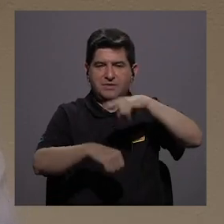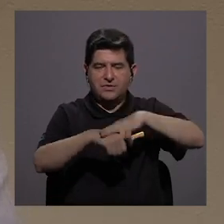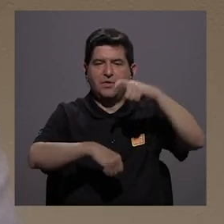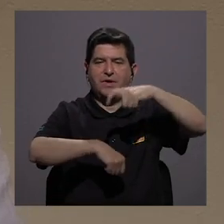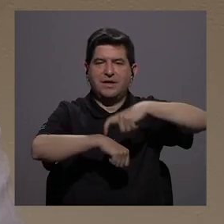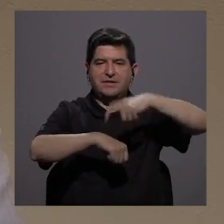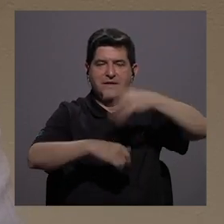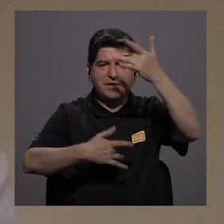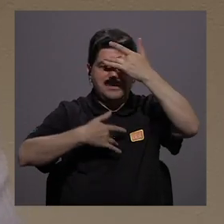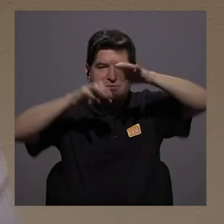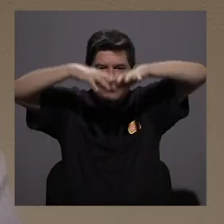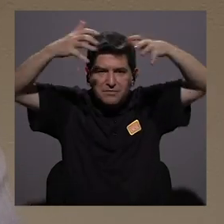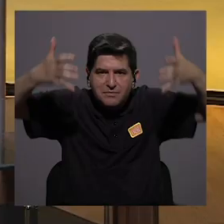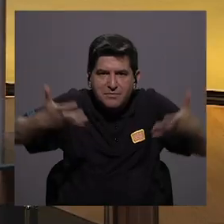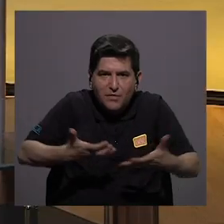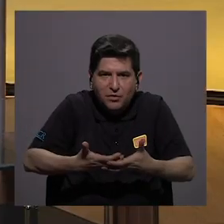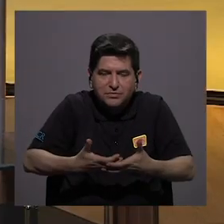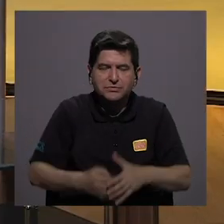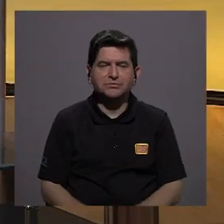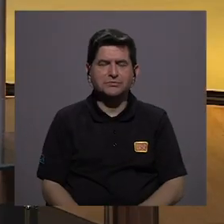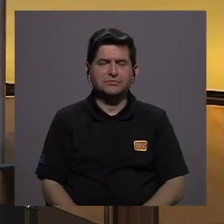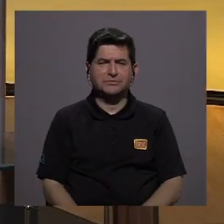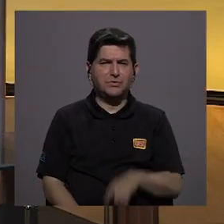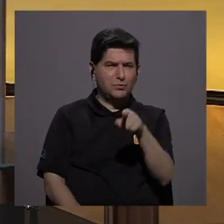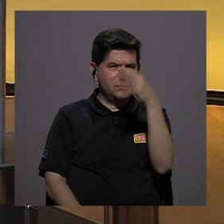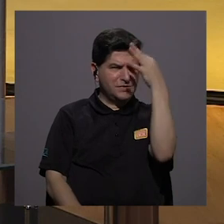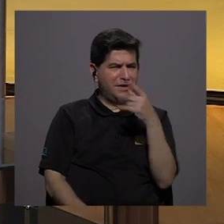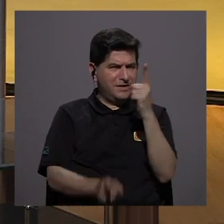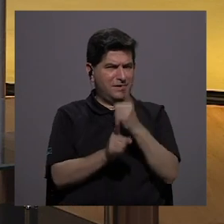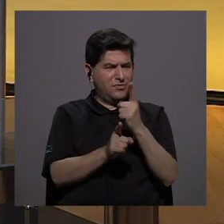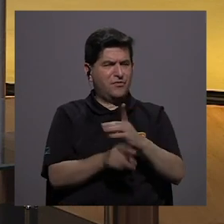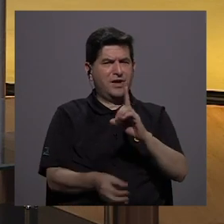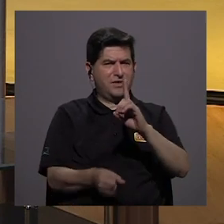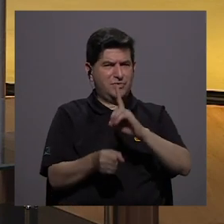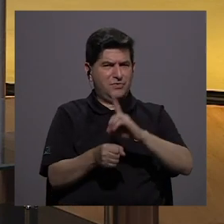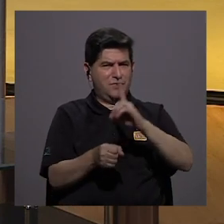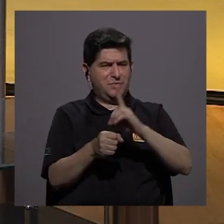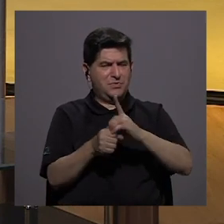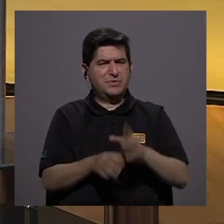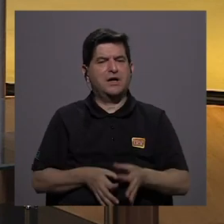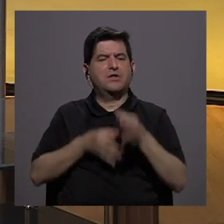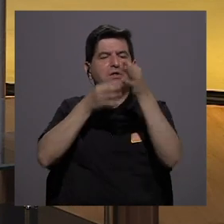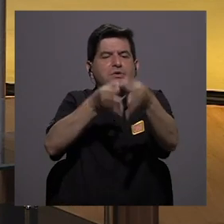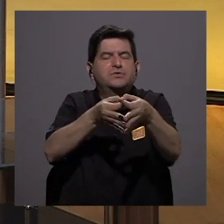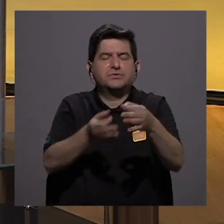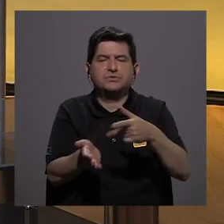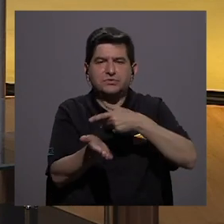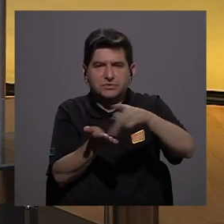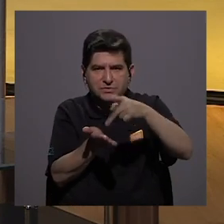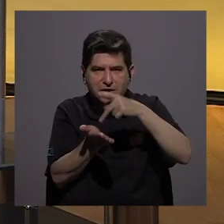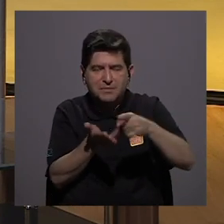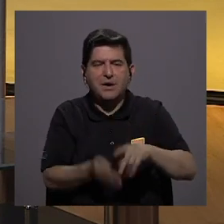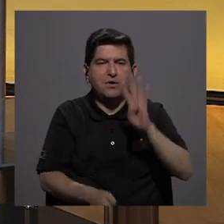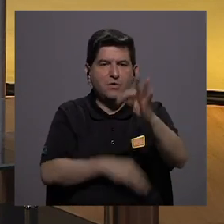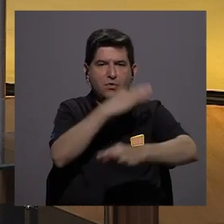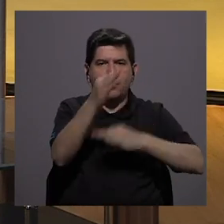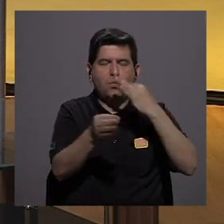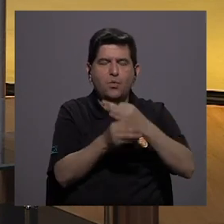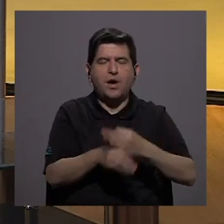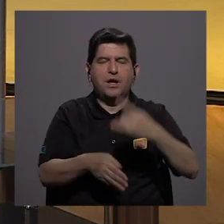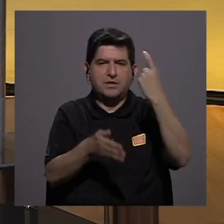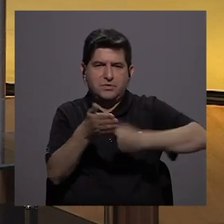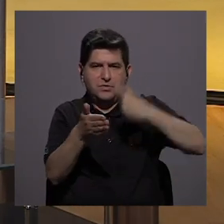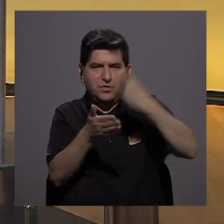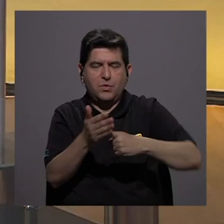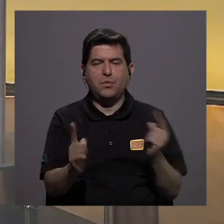poquito en épocas de pandemia. Don Francisco, ¿usted considera que fue acertado que los diputados pospusieran el pago de cuatro